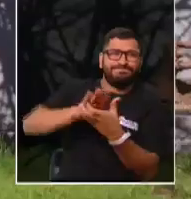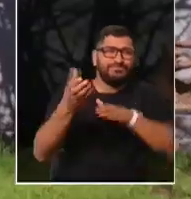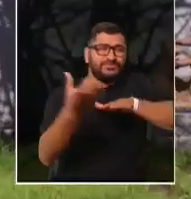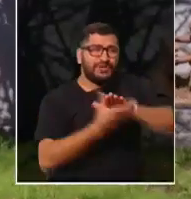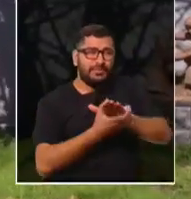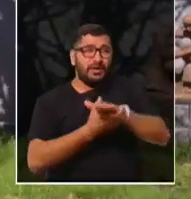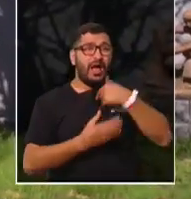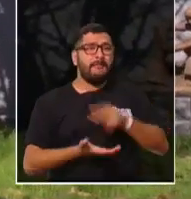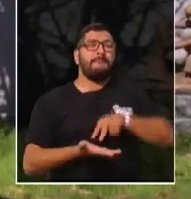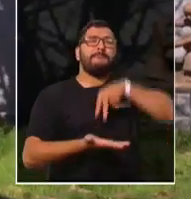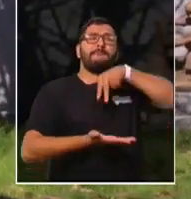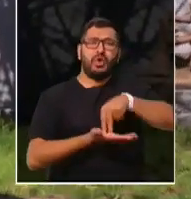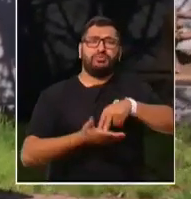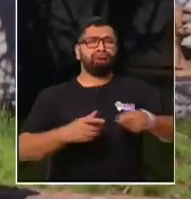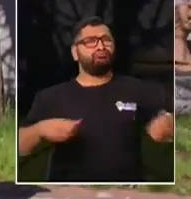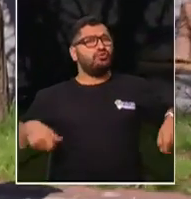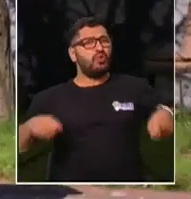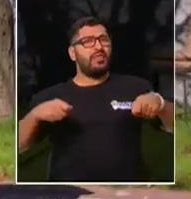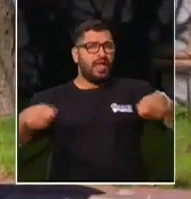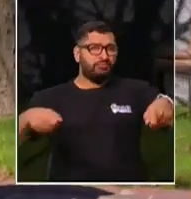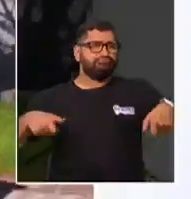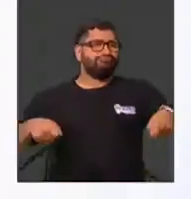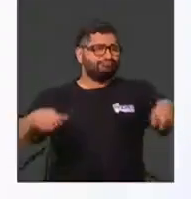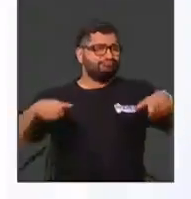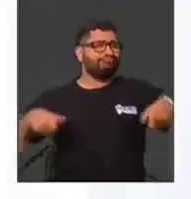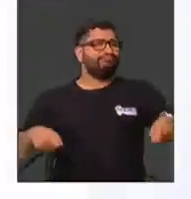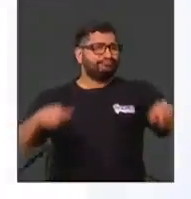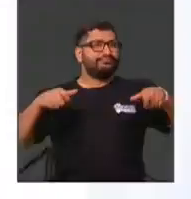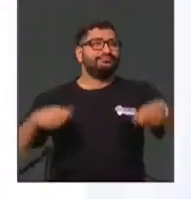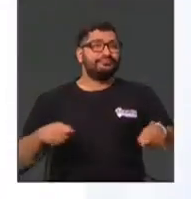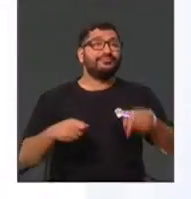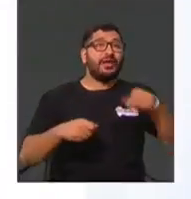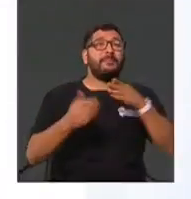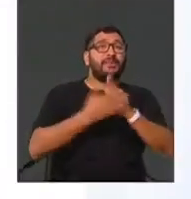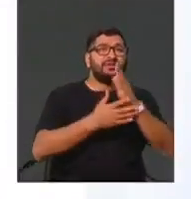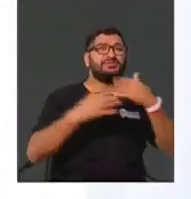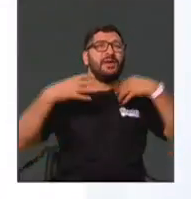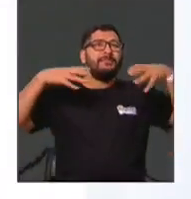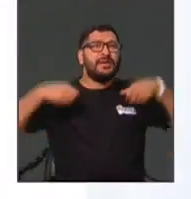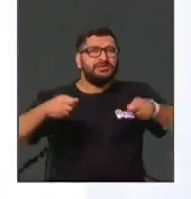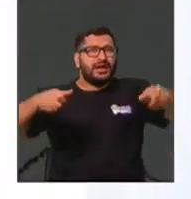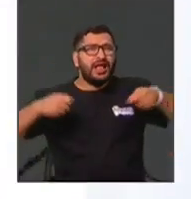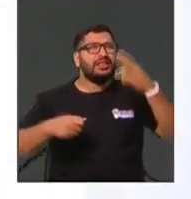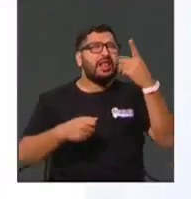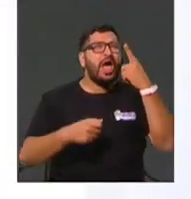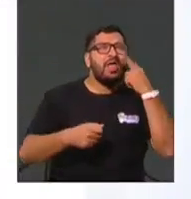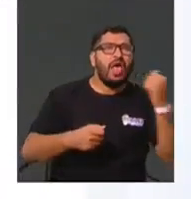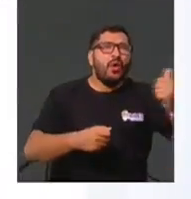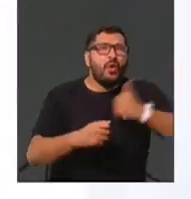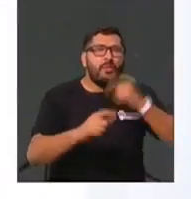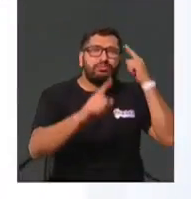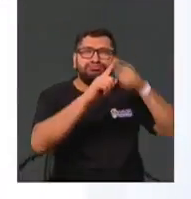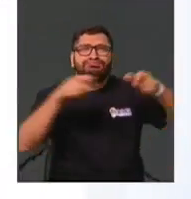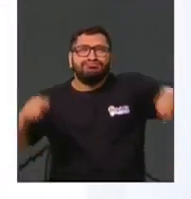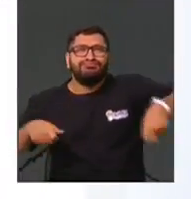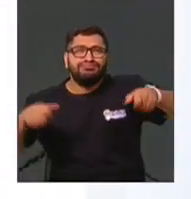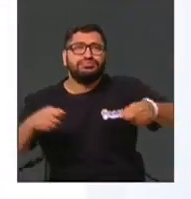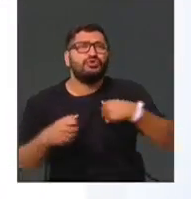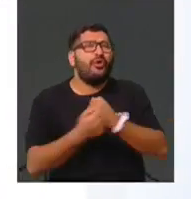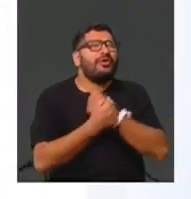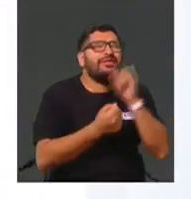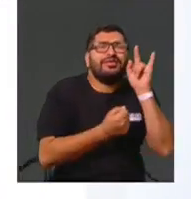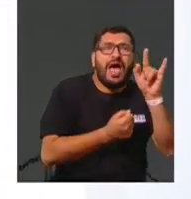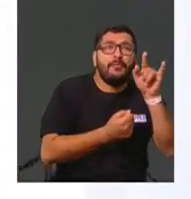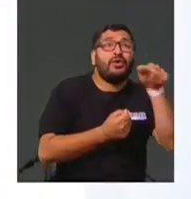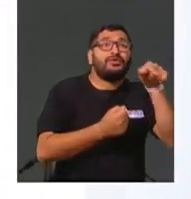hasta ponerme en 2 ruedas en la silla. Un mensaje para mi silla de ruedas a 3 días de cumplir 1 año andando en ella. Te